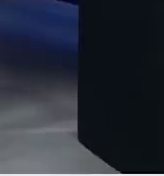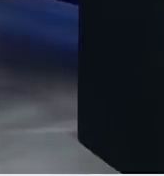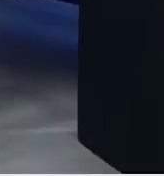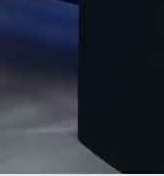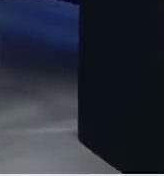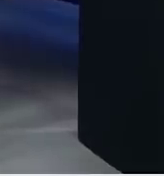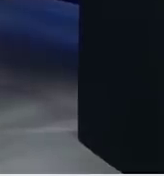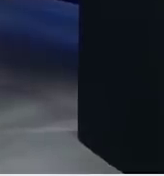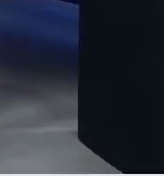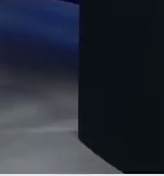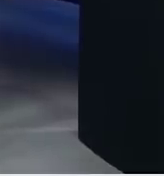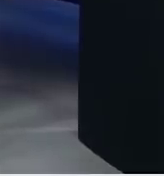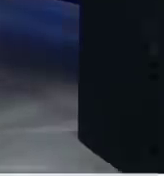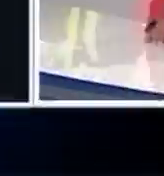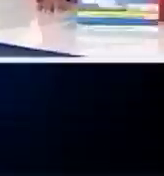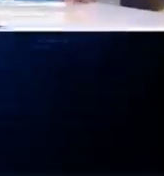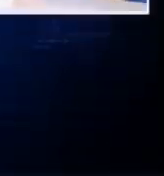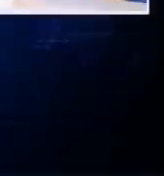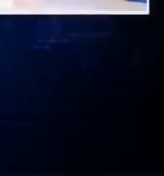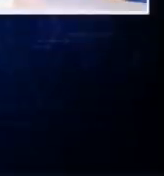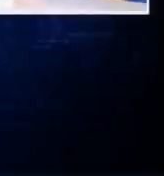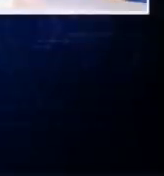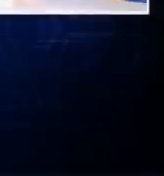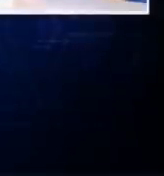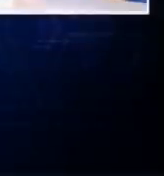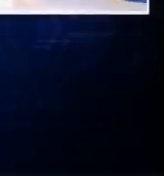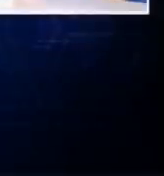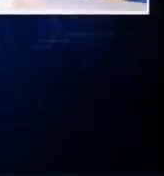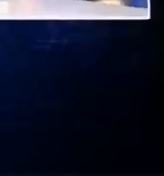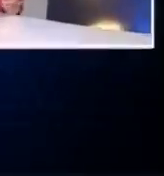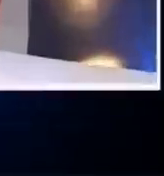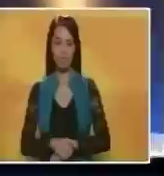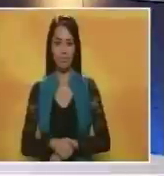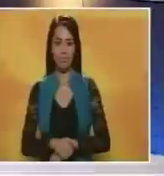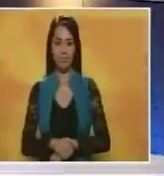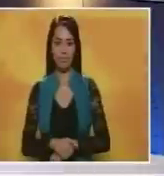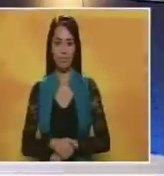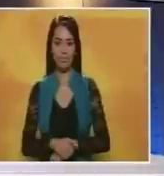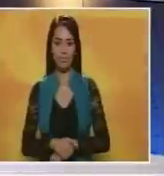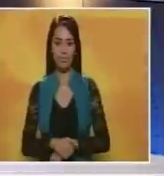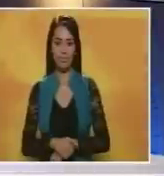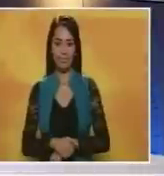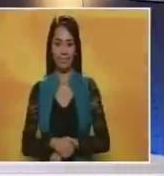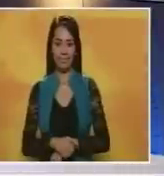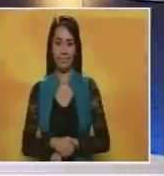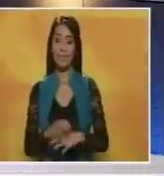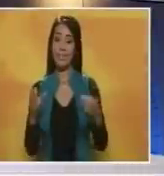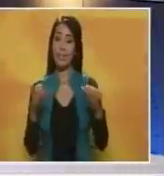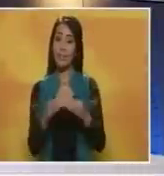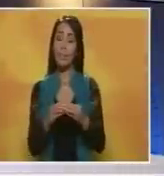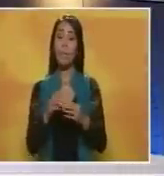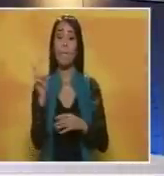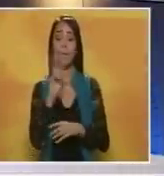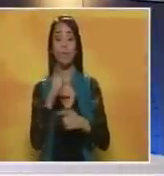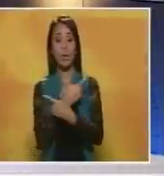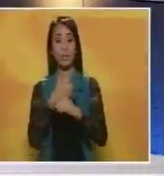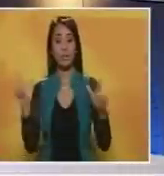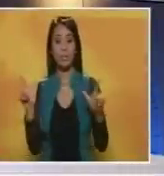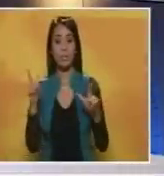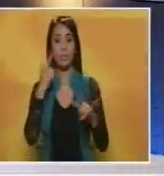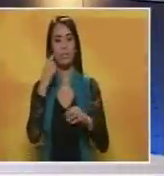el pase para milagro zambrano quien tiene más información para ustedes gracias entren a continuamos el frente amplio- venezuela el